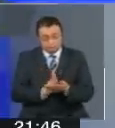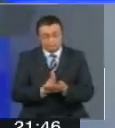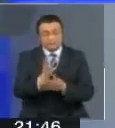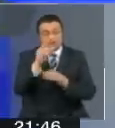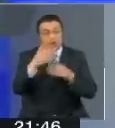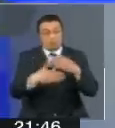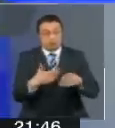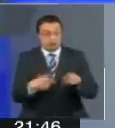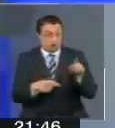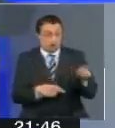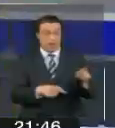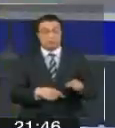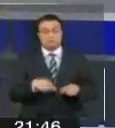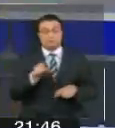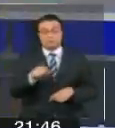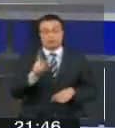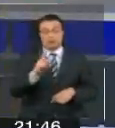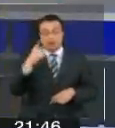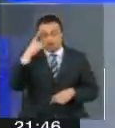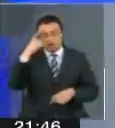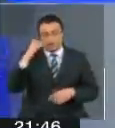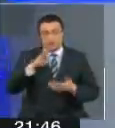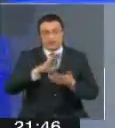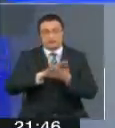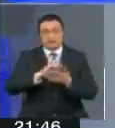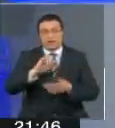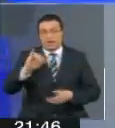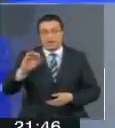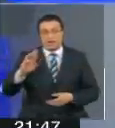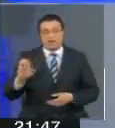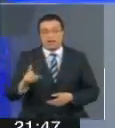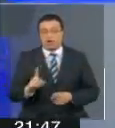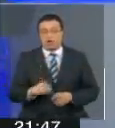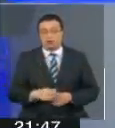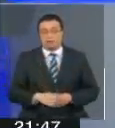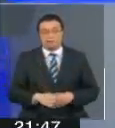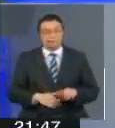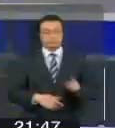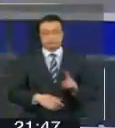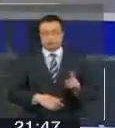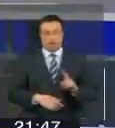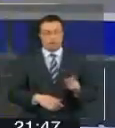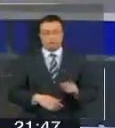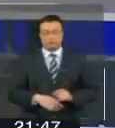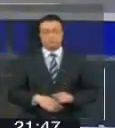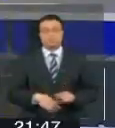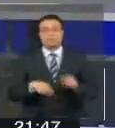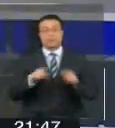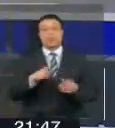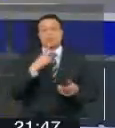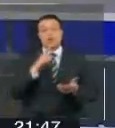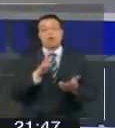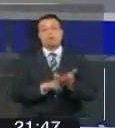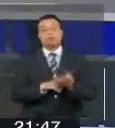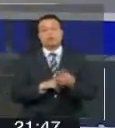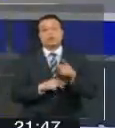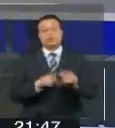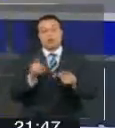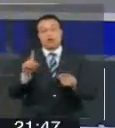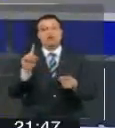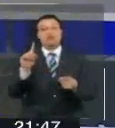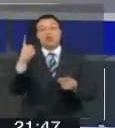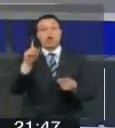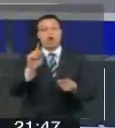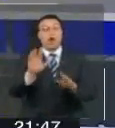proceso. O sea, usted no le cree a Cheire. No. Y Carmen, incluso si fuera cierta su versión de que él solo estuvo